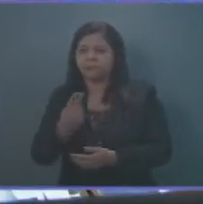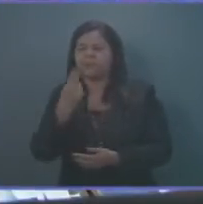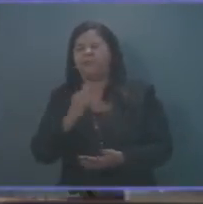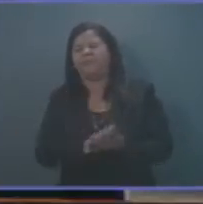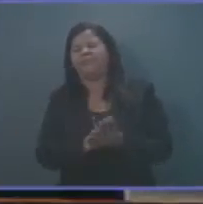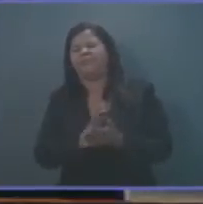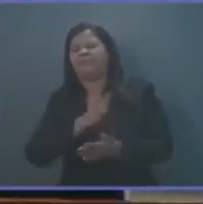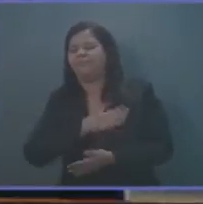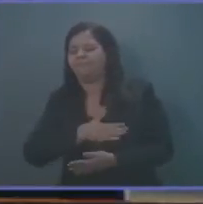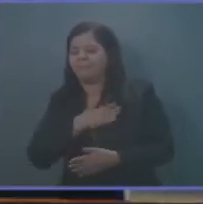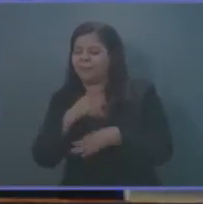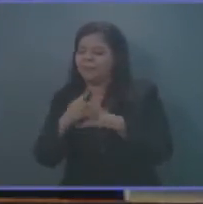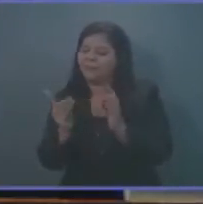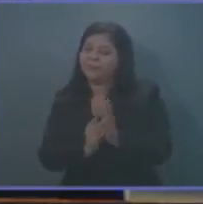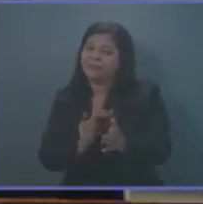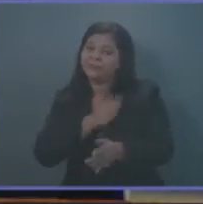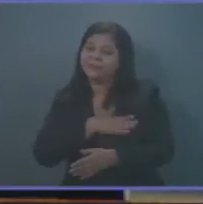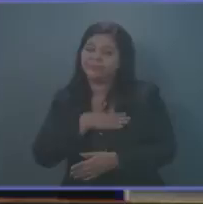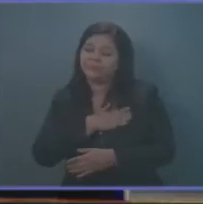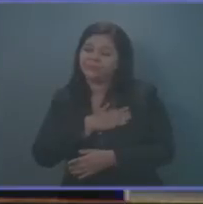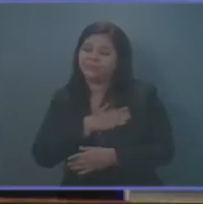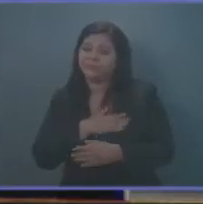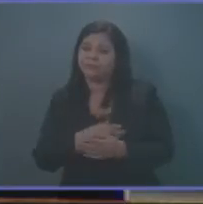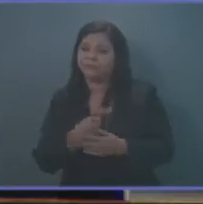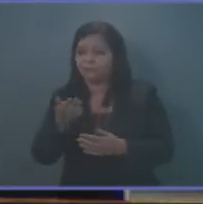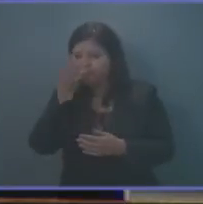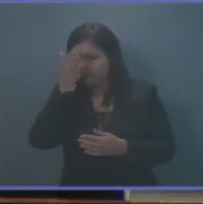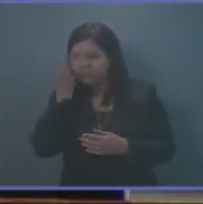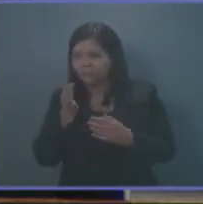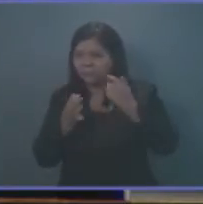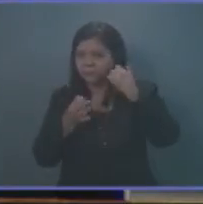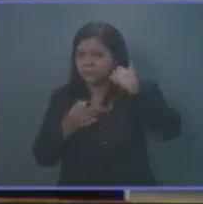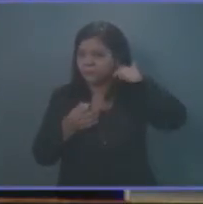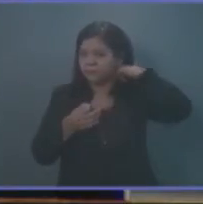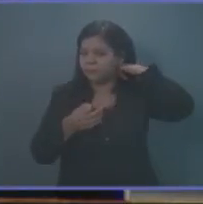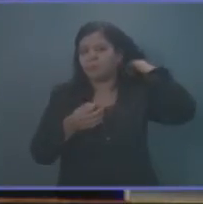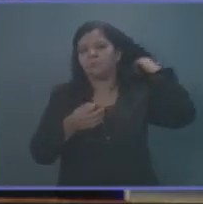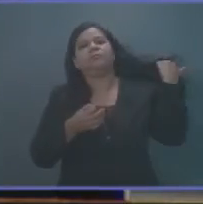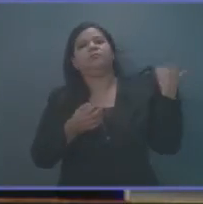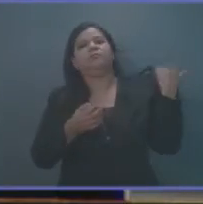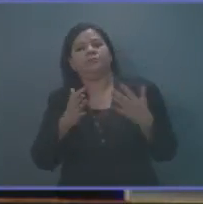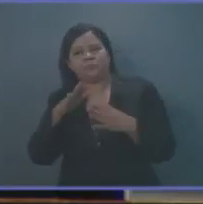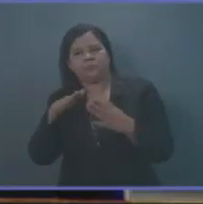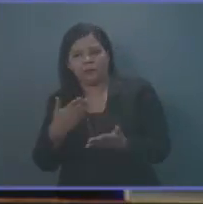Perdón, diputados, yo creo que es importante que nos aboquemos a partir de este momento.